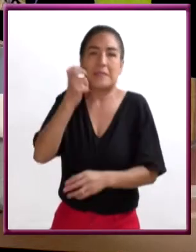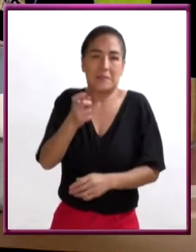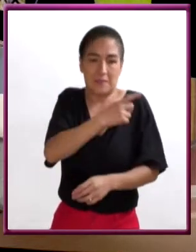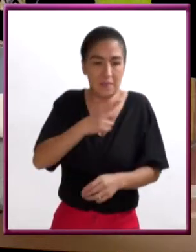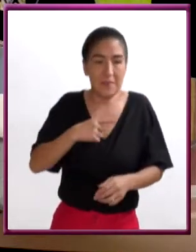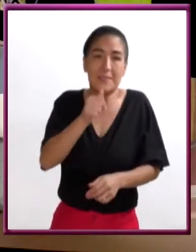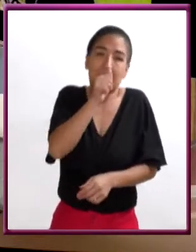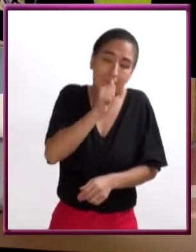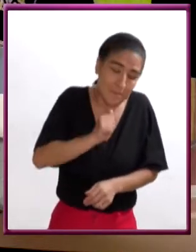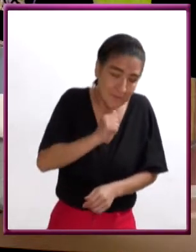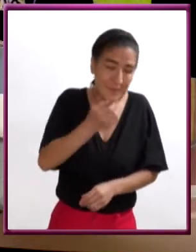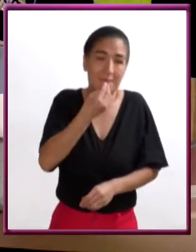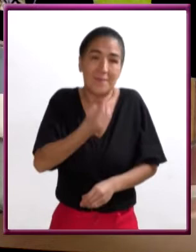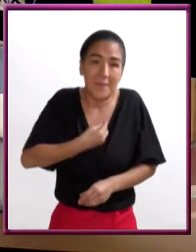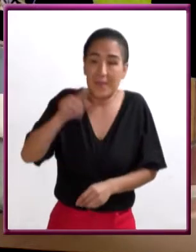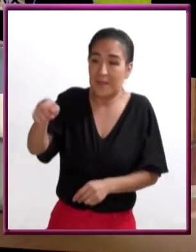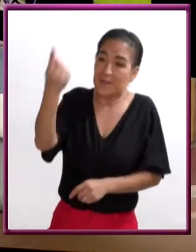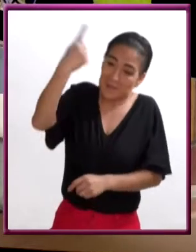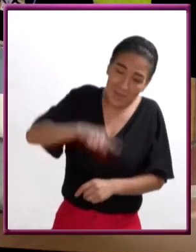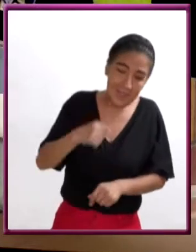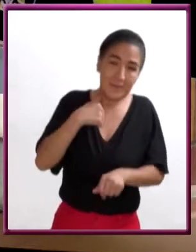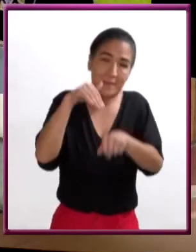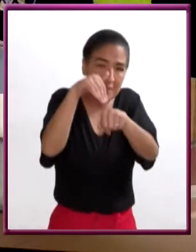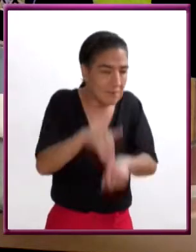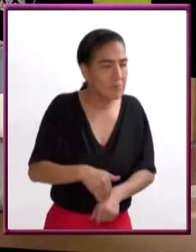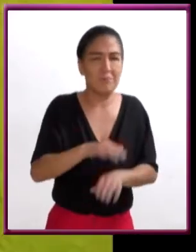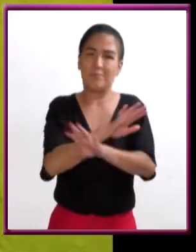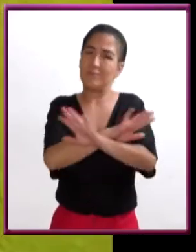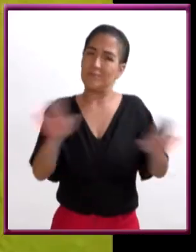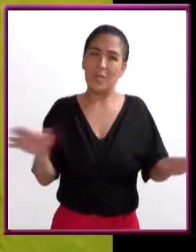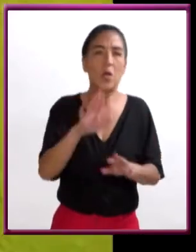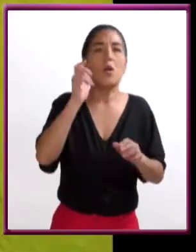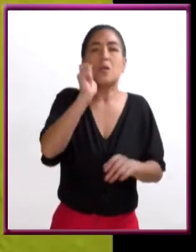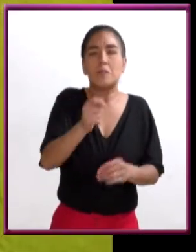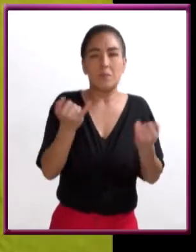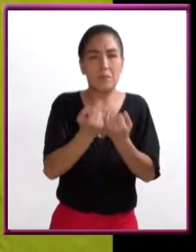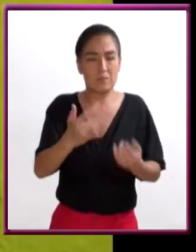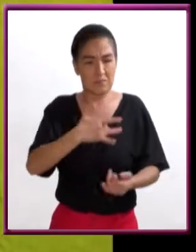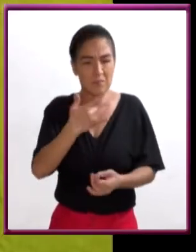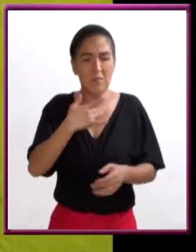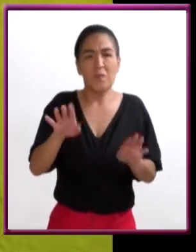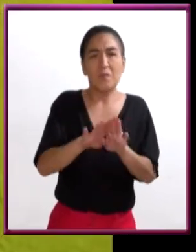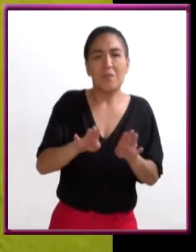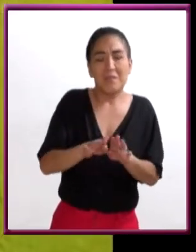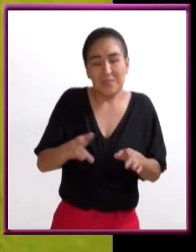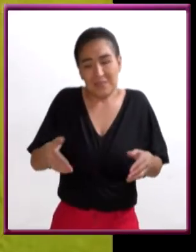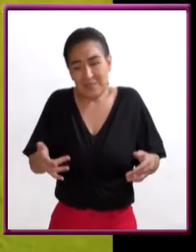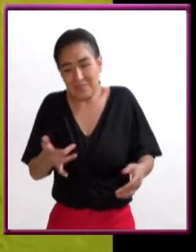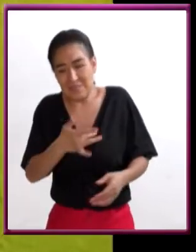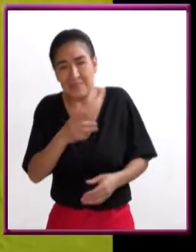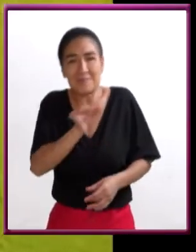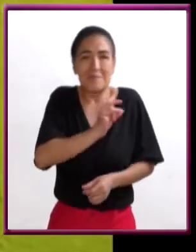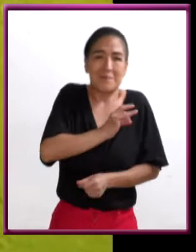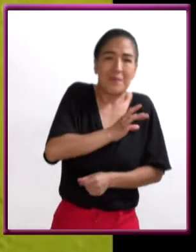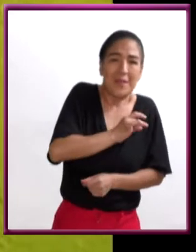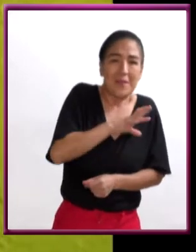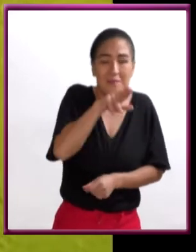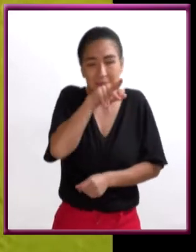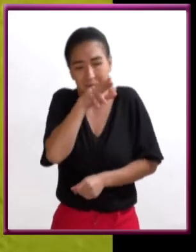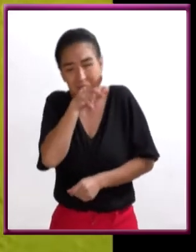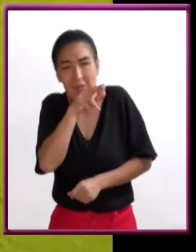nos sacrifiquemos por las necesidades de los demás, ¿no? Y que también nos sintamos inseguros. O sea, muchas